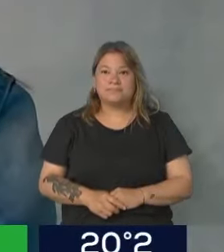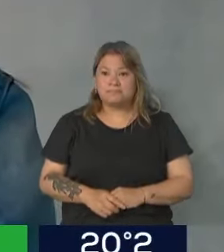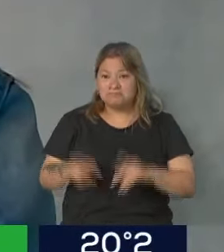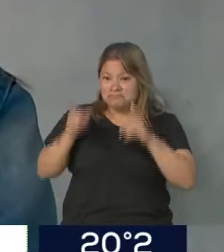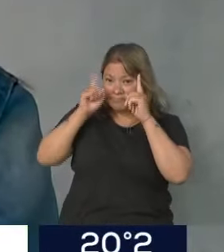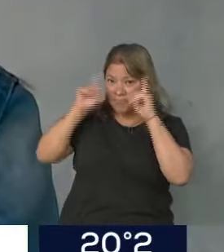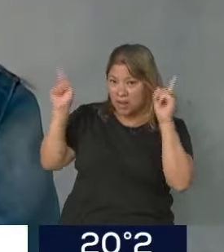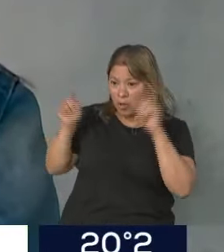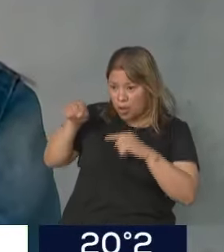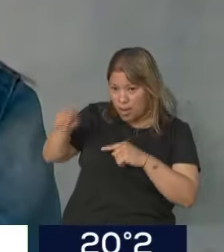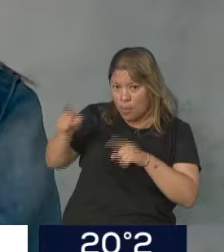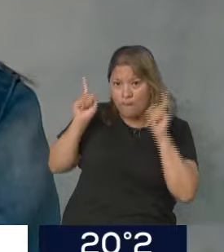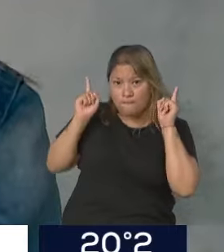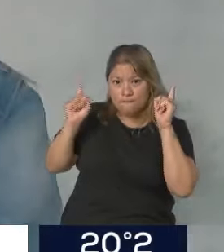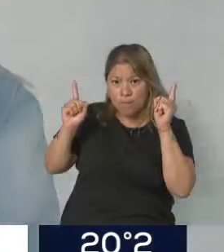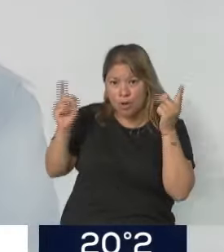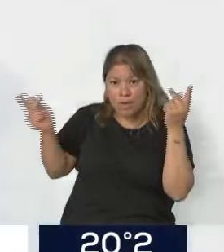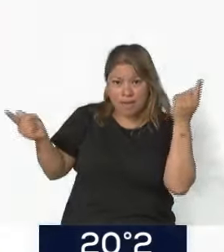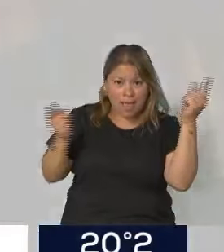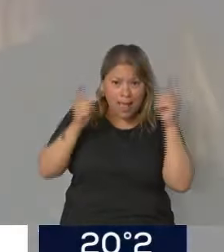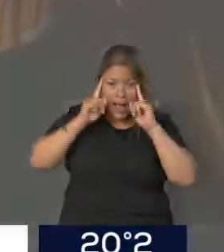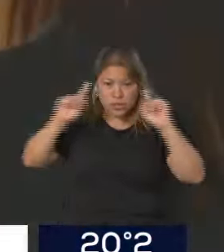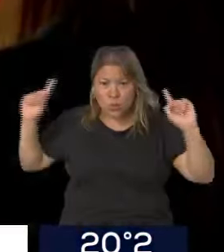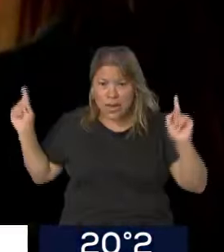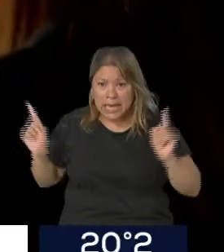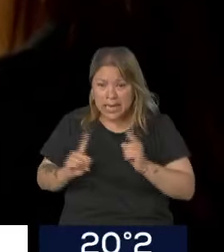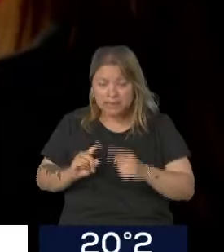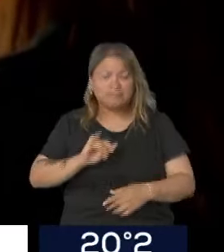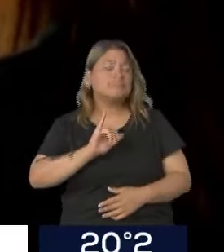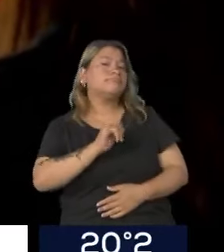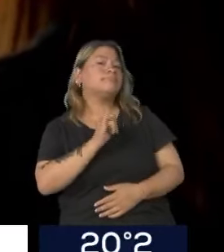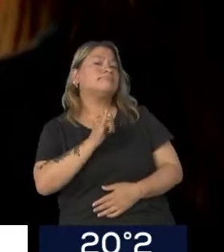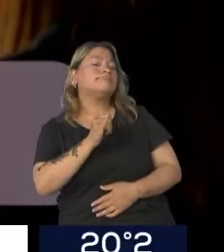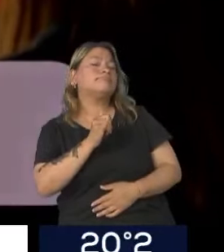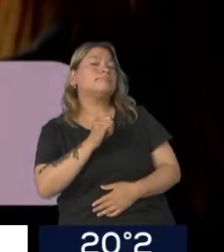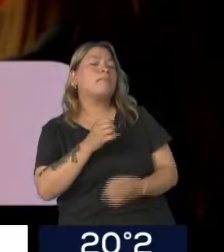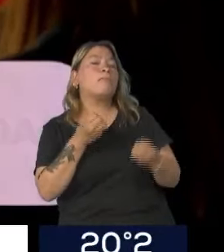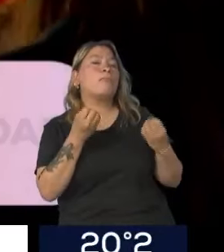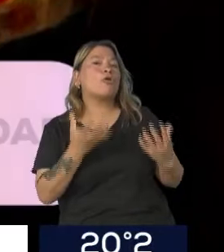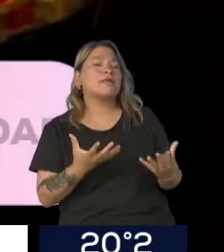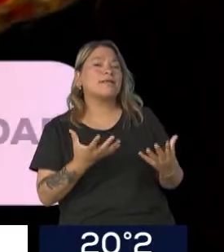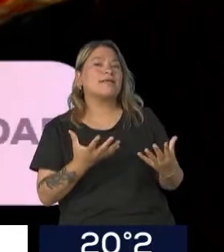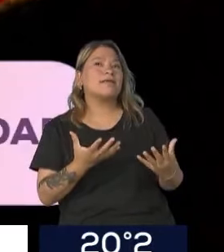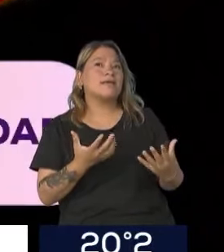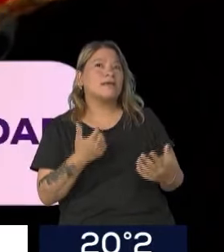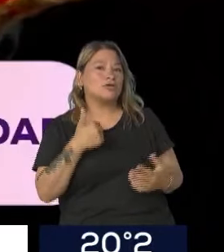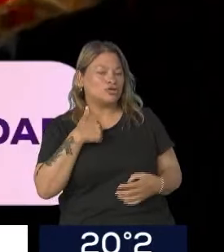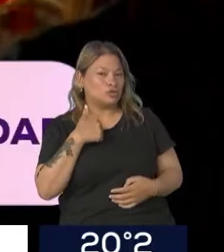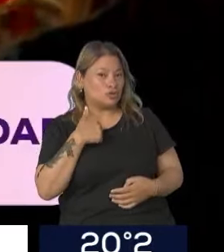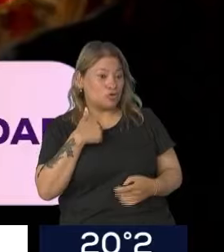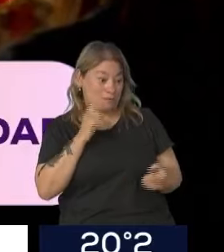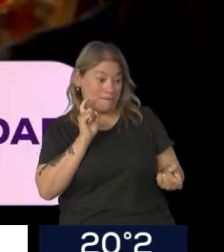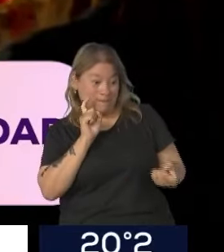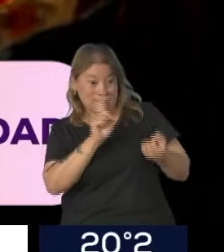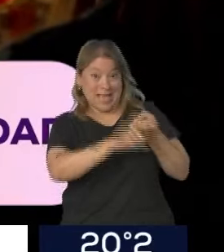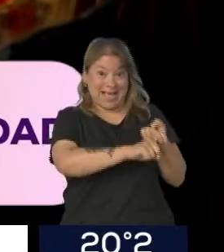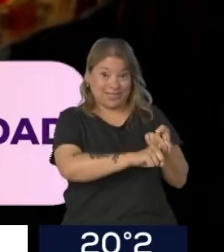¿Casualidad que empezaste a ser profe de danza? Sí, sí, sí, porque cuando yo me